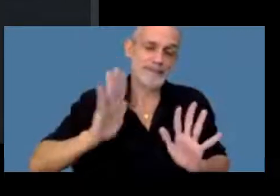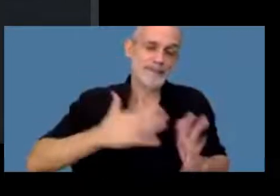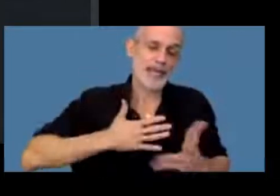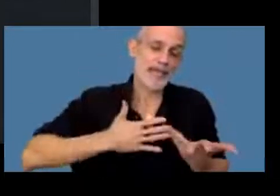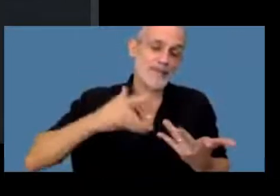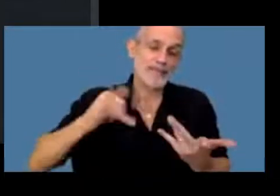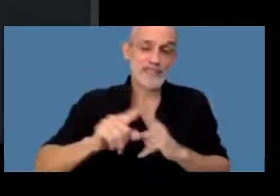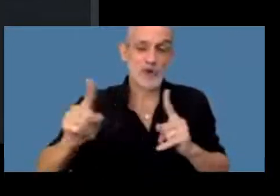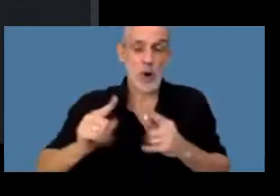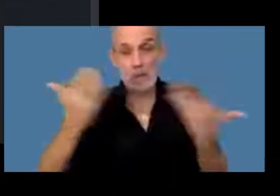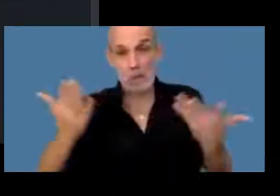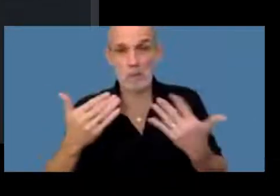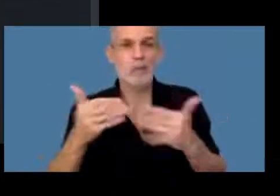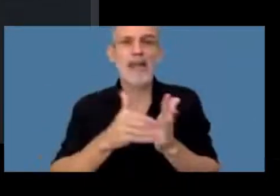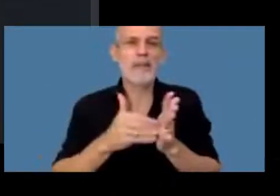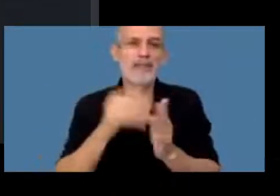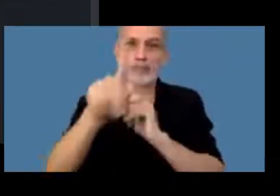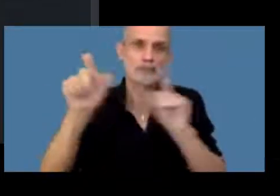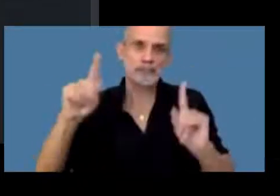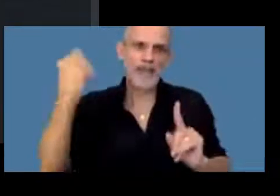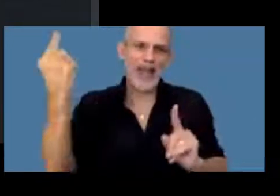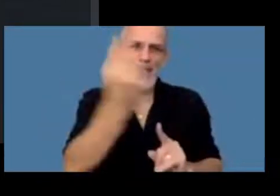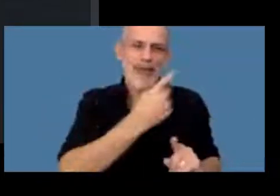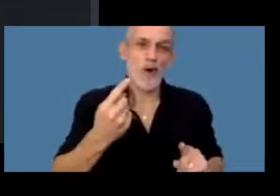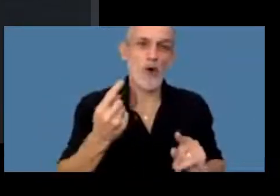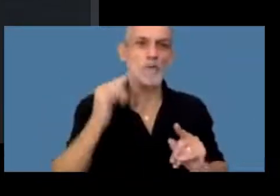para acá en el lugar, digamos, que más cómodo está.